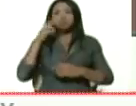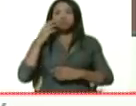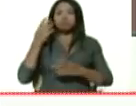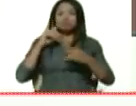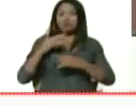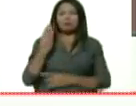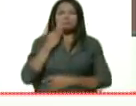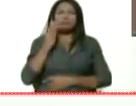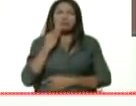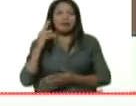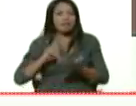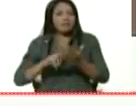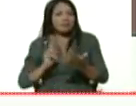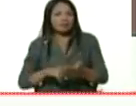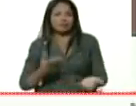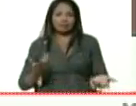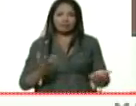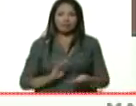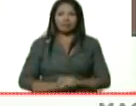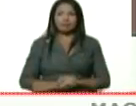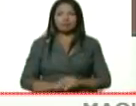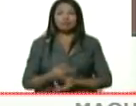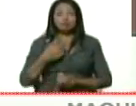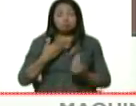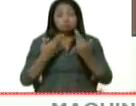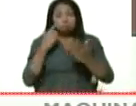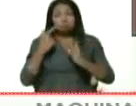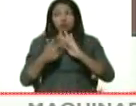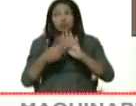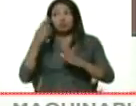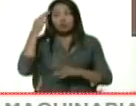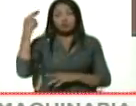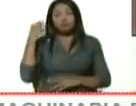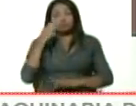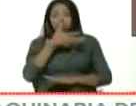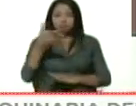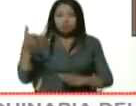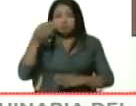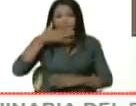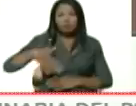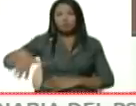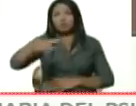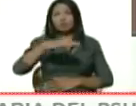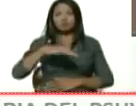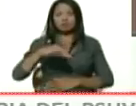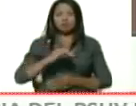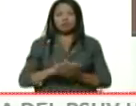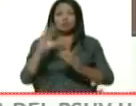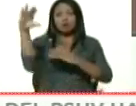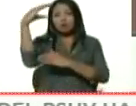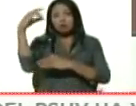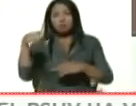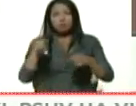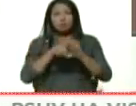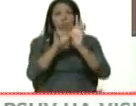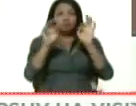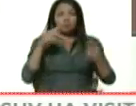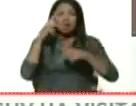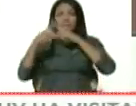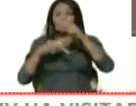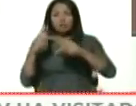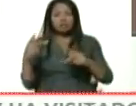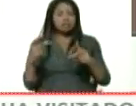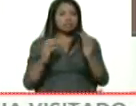una ridiculez, de verdad. Y hago esta reflexión frente al pueblo de Venezuela y frente al pueblo de Colombia. La política